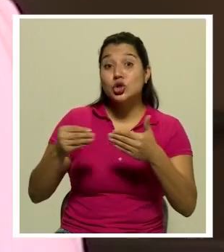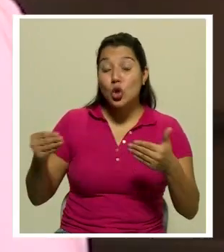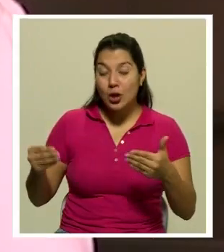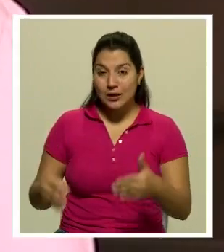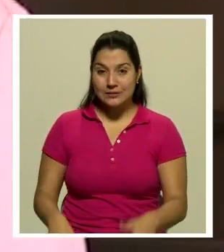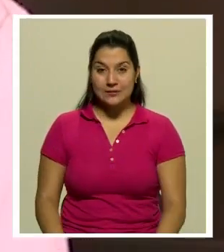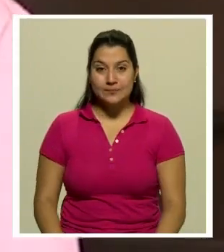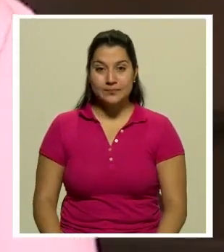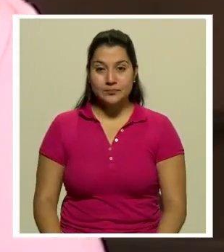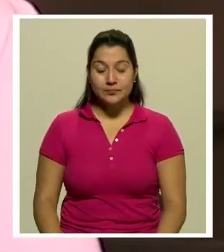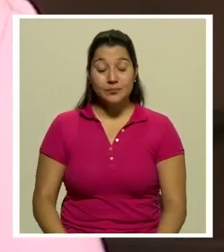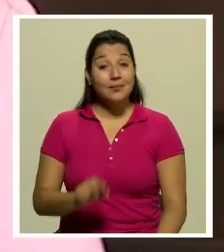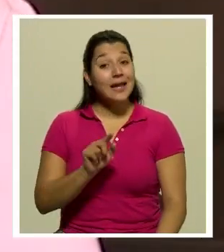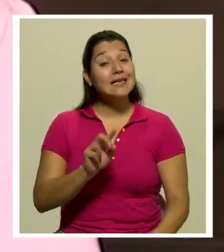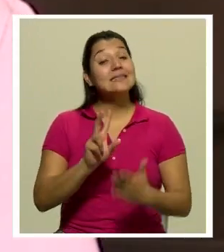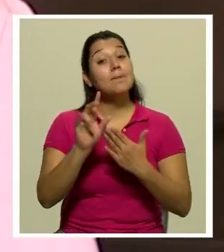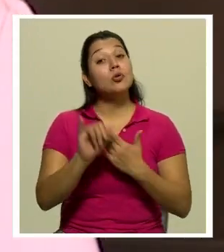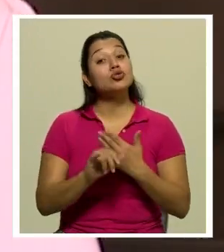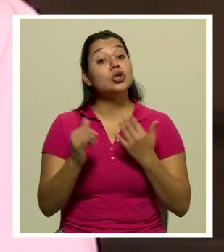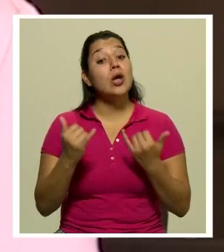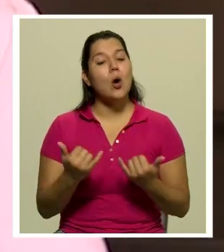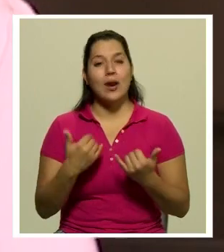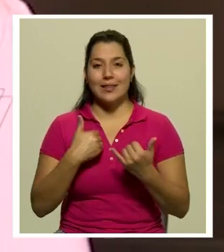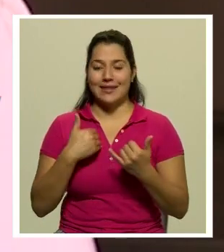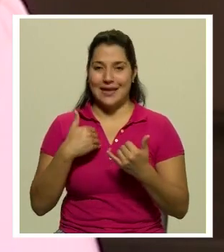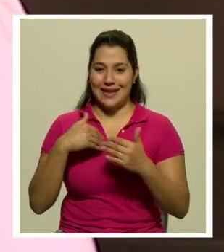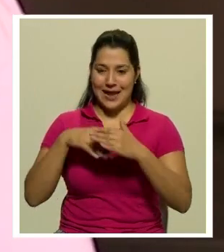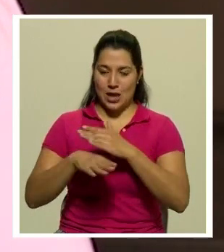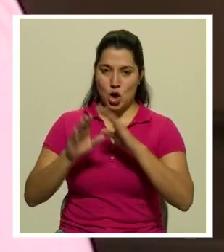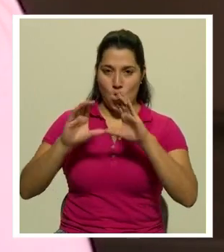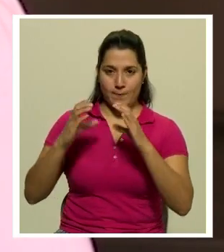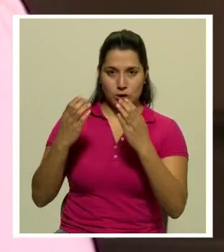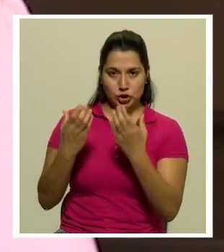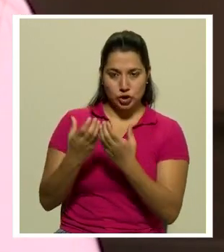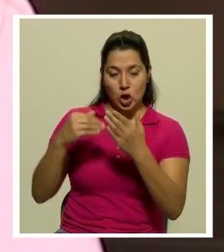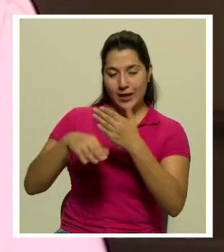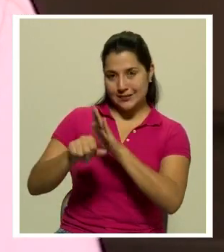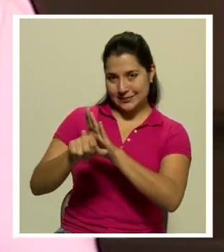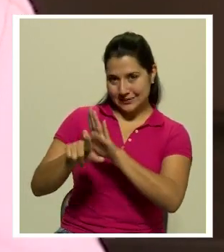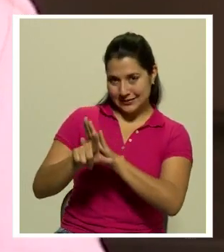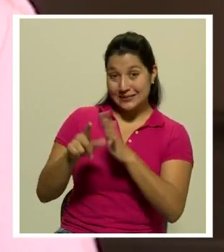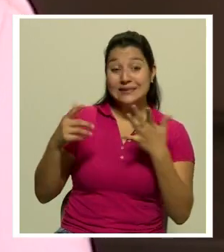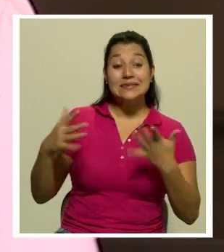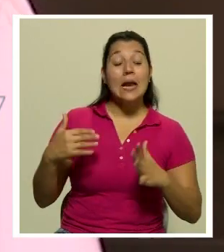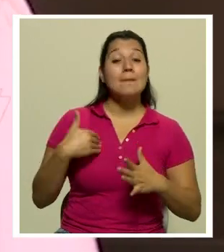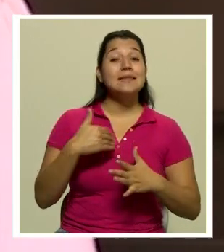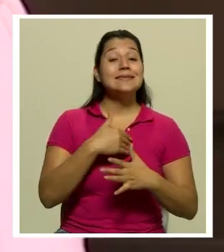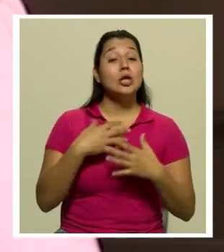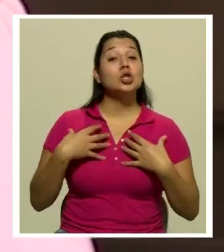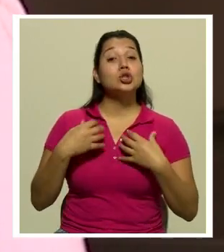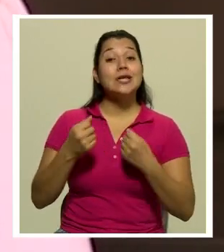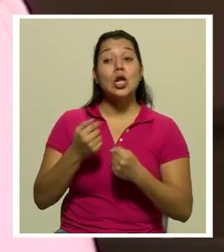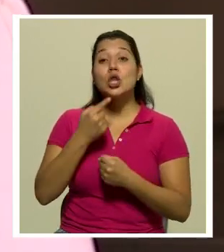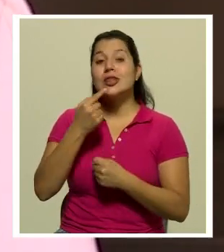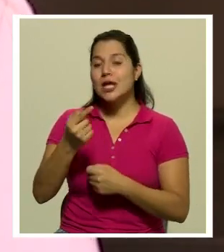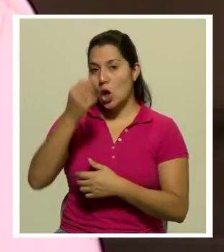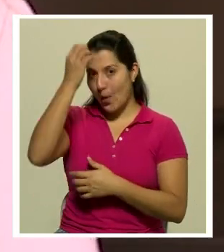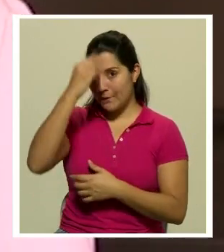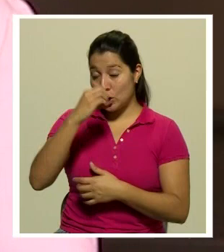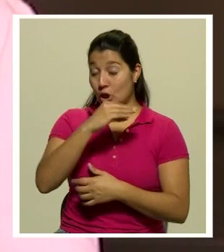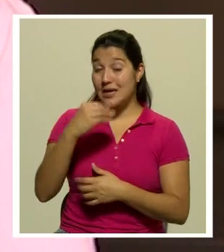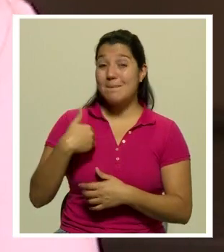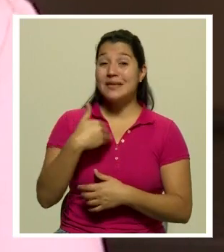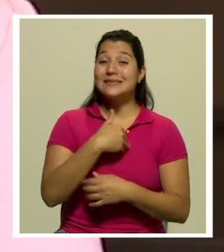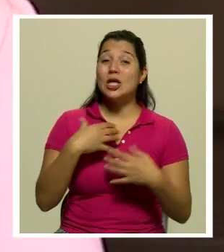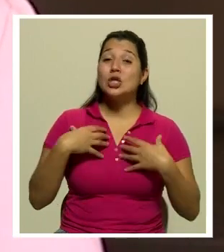prima. Es uno de los proyectos que está en la Comisión de Ambiente, es un proyecto que ya el Ministerio de Salud se pronunció y nos dice que falta